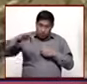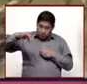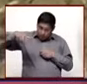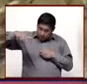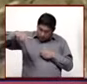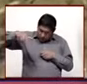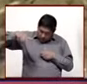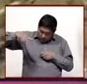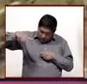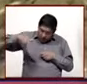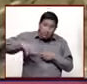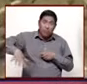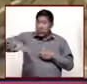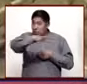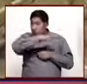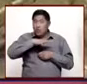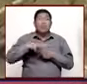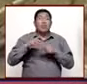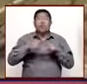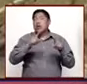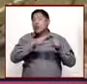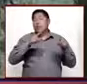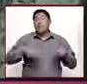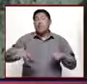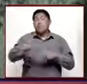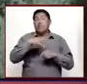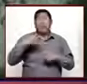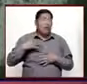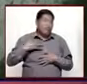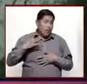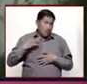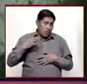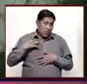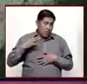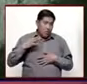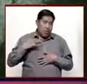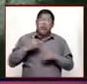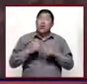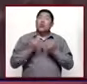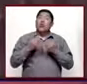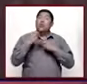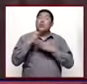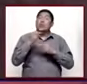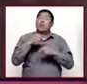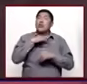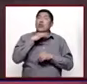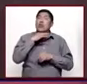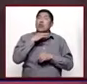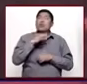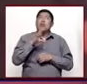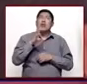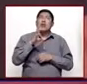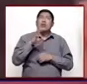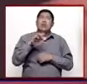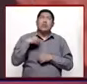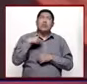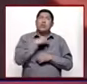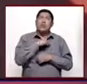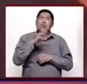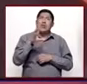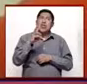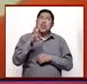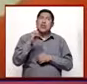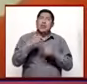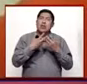agua potable en Puerto Villazuel y otros municipios del trópico para verificar el nivel de contaminación. 60 EPSAs tenemos